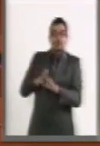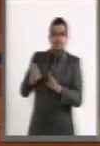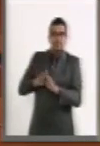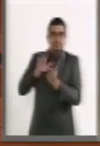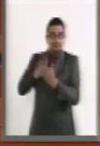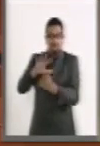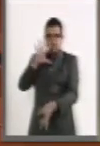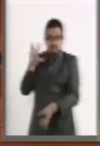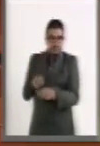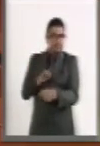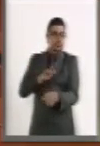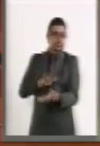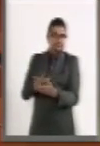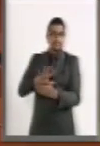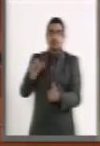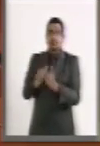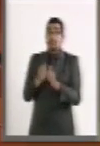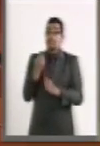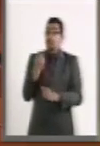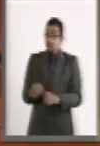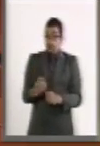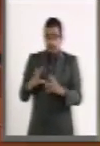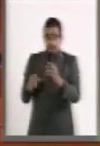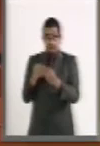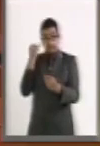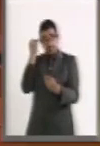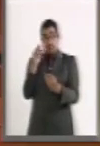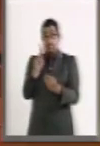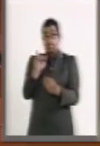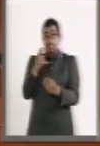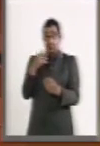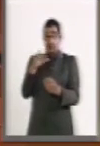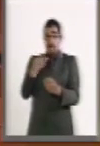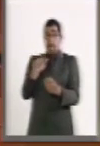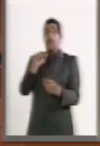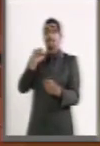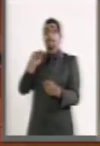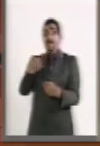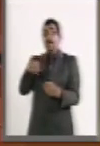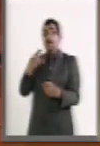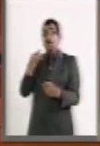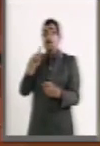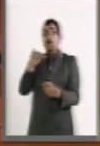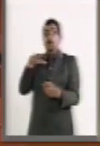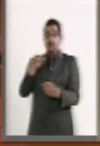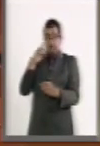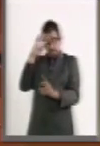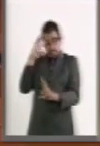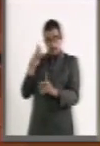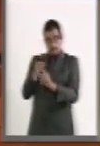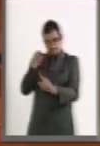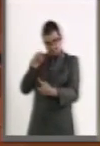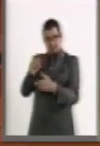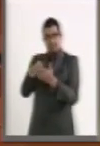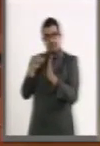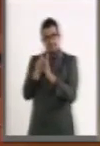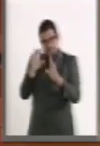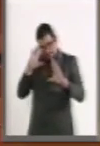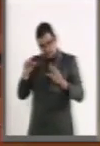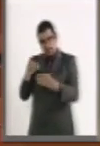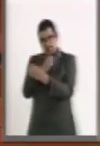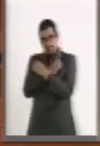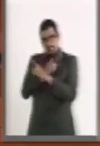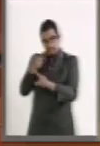con sustento en los elementos aportados por la pedagogía gerontológica, incluyendo un modelo pedagógico para la